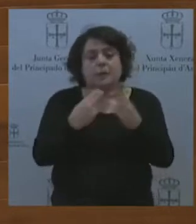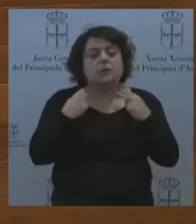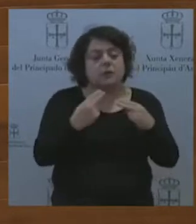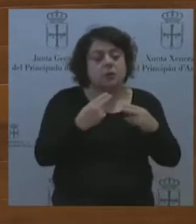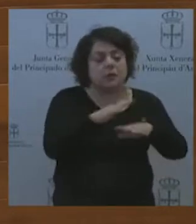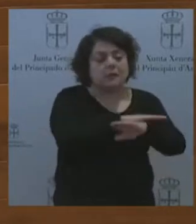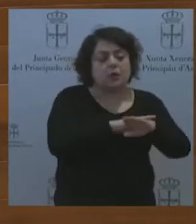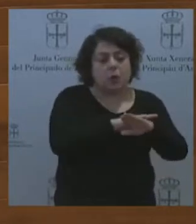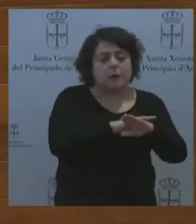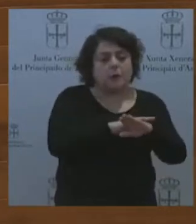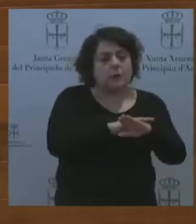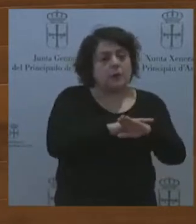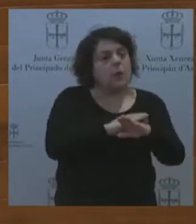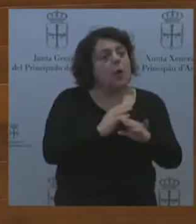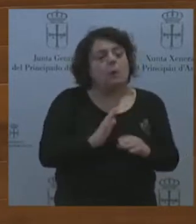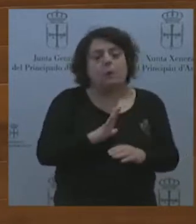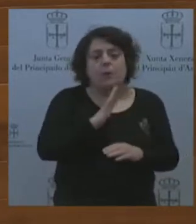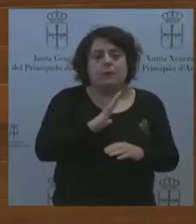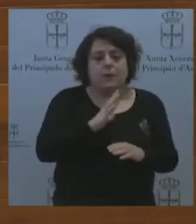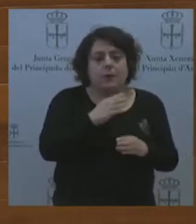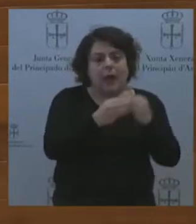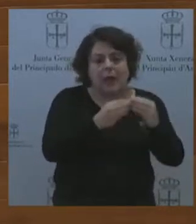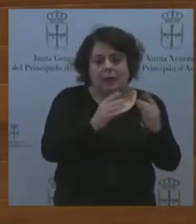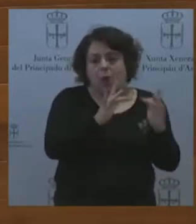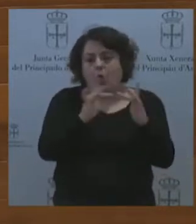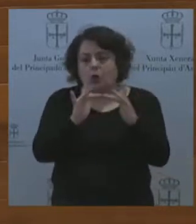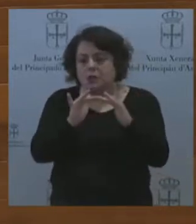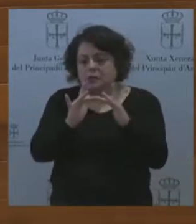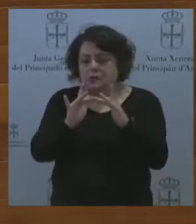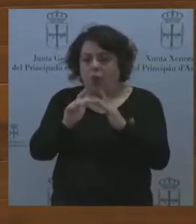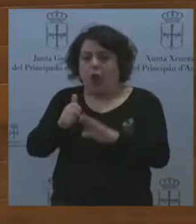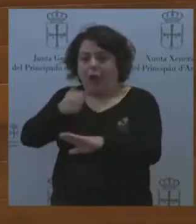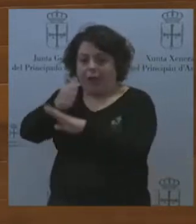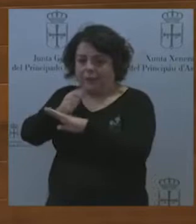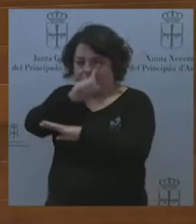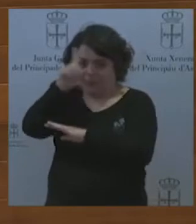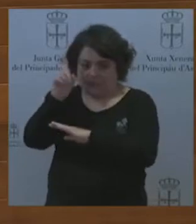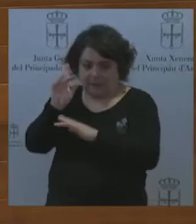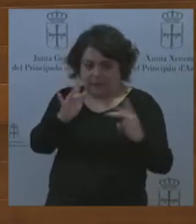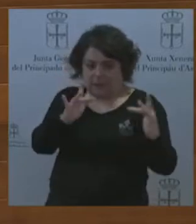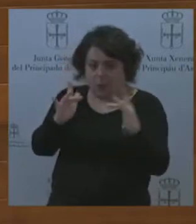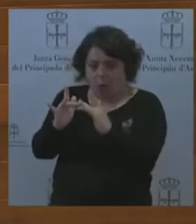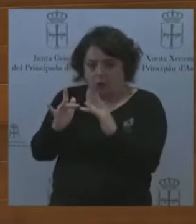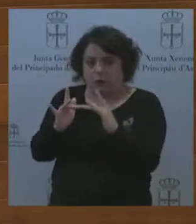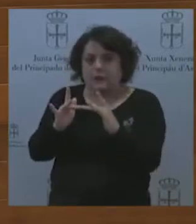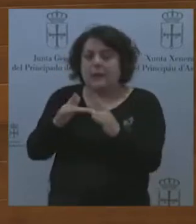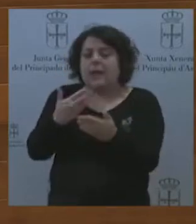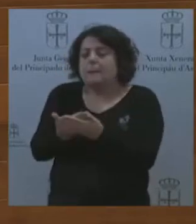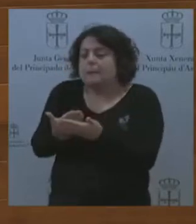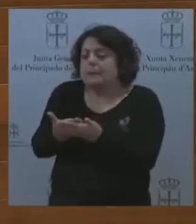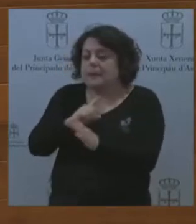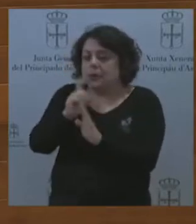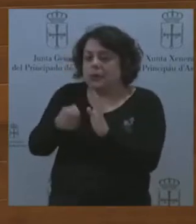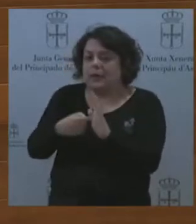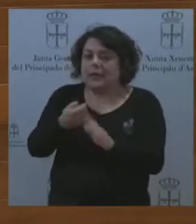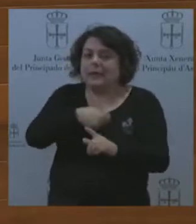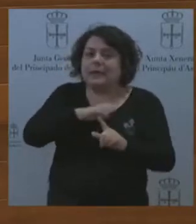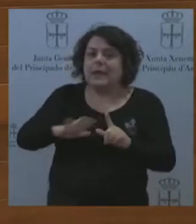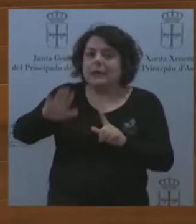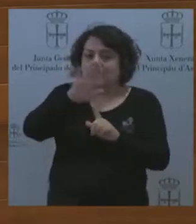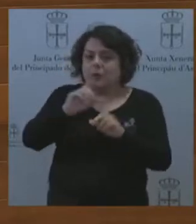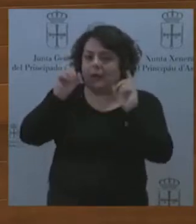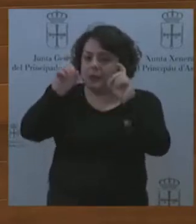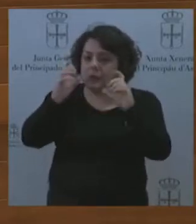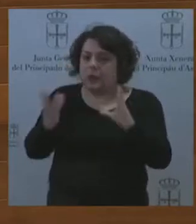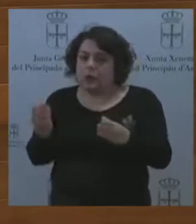jefes de Madrid, de la que tanto presumen, y les pidan una ley nacional de educación que incluya los contenidos de nuestra propuesta, en la que